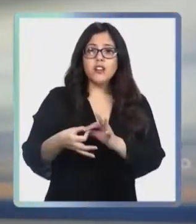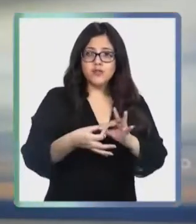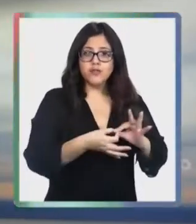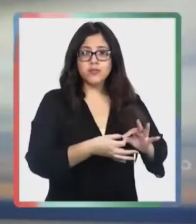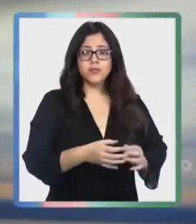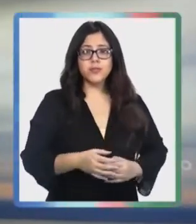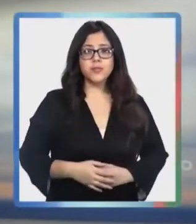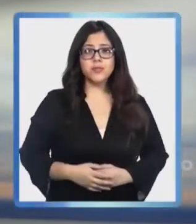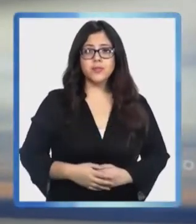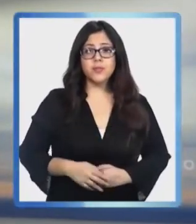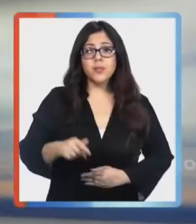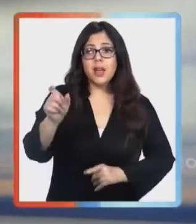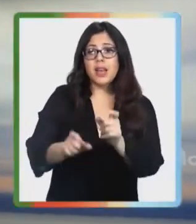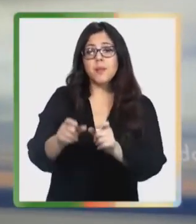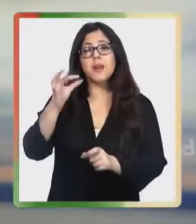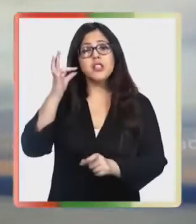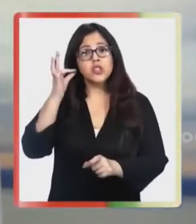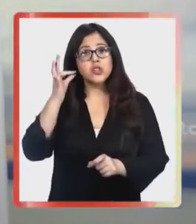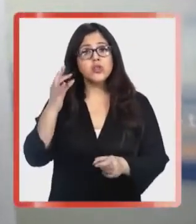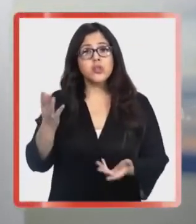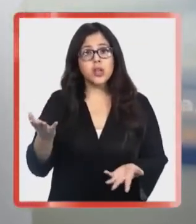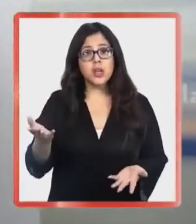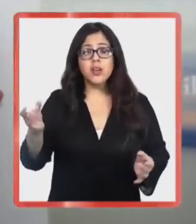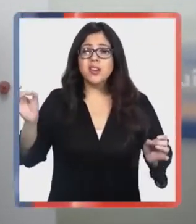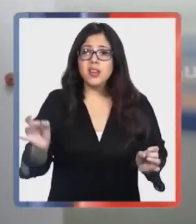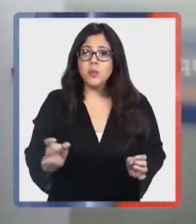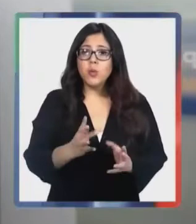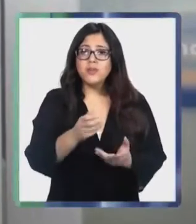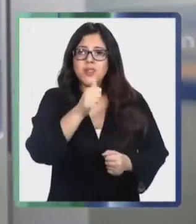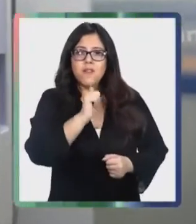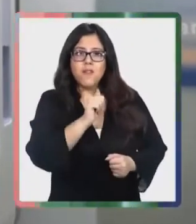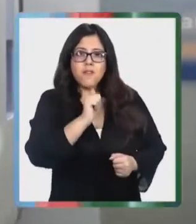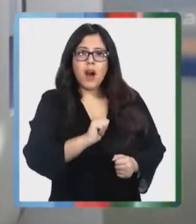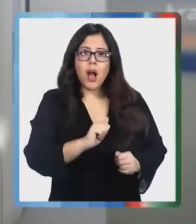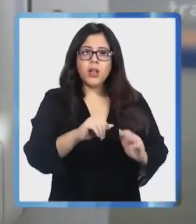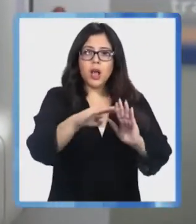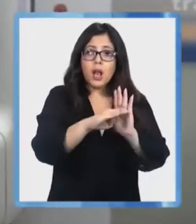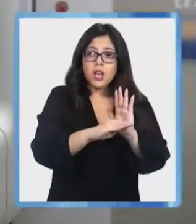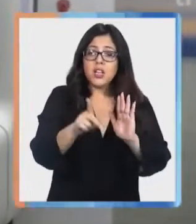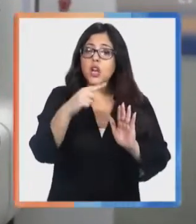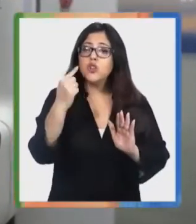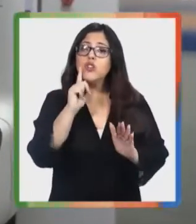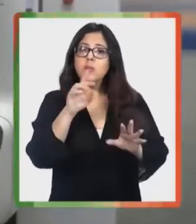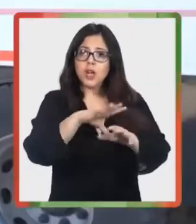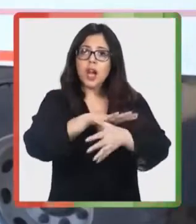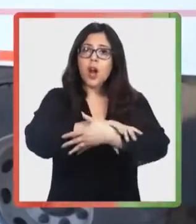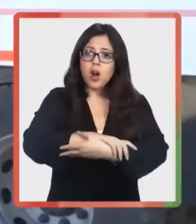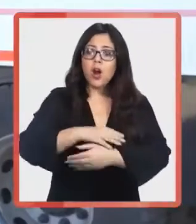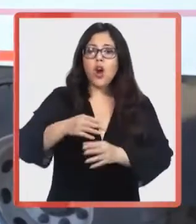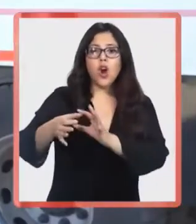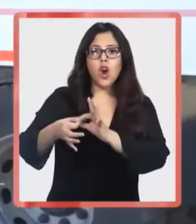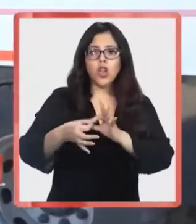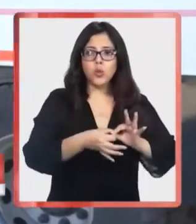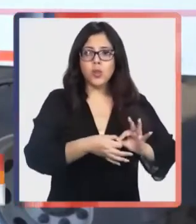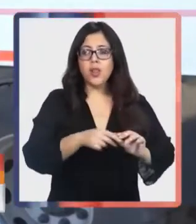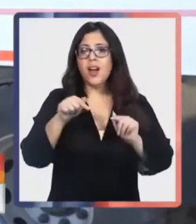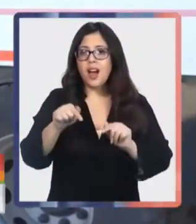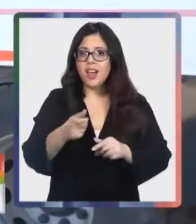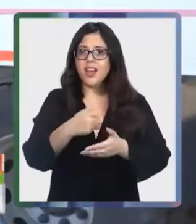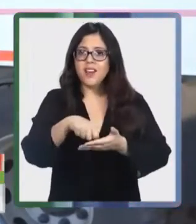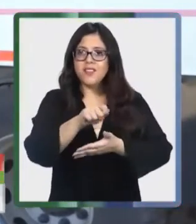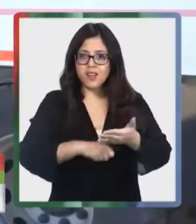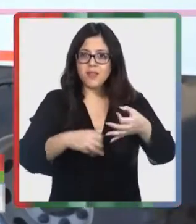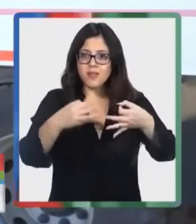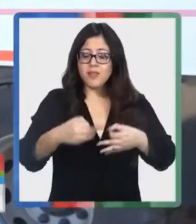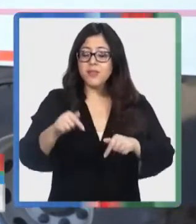continuidad las usuarias que quizás están aún pendientes por listas nosotros tenemos un convenio de continuidad ya que